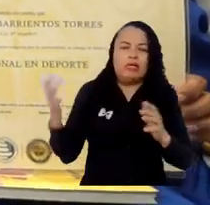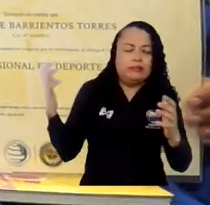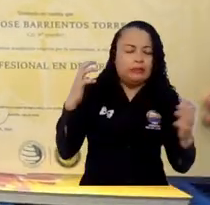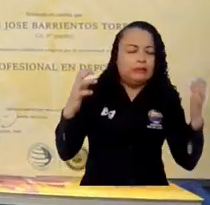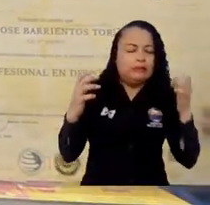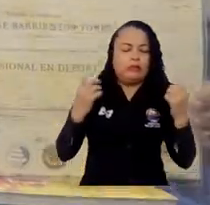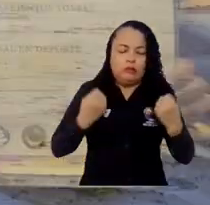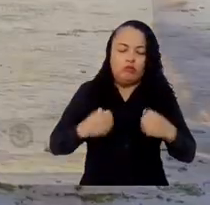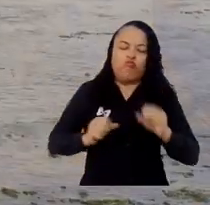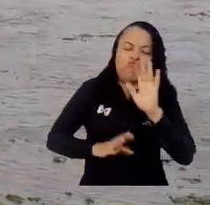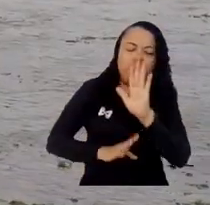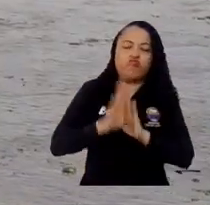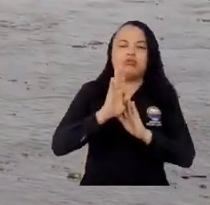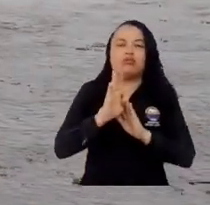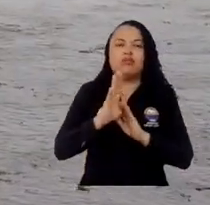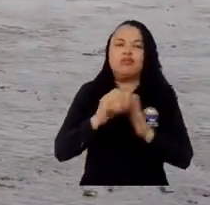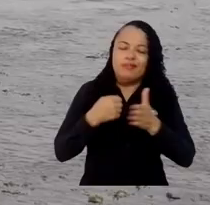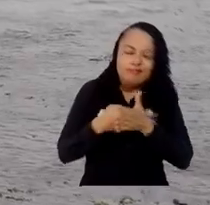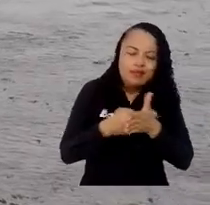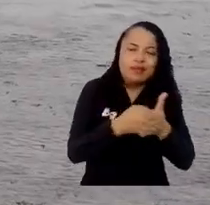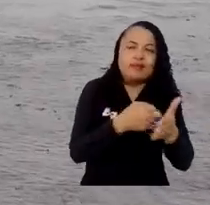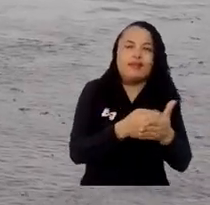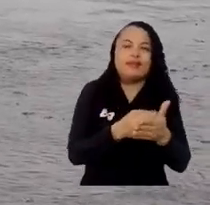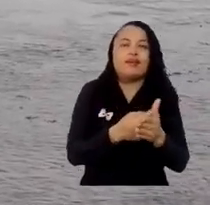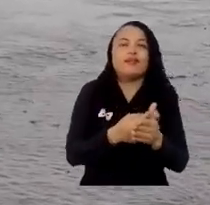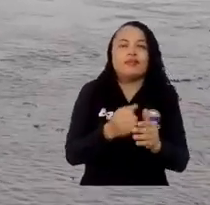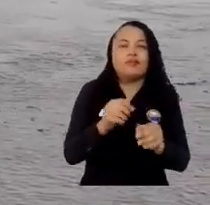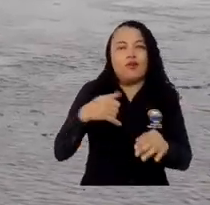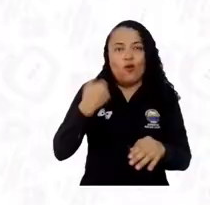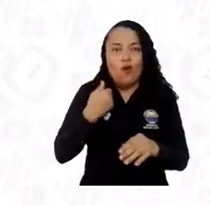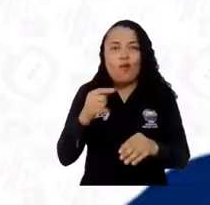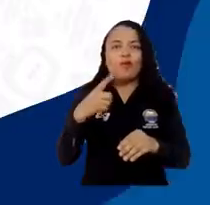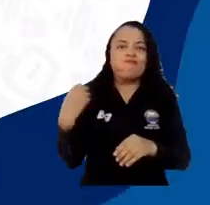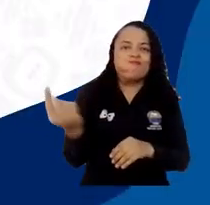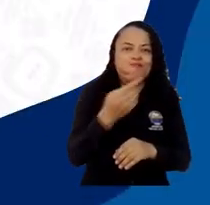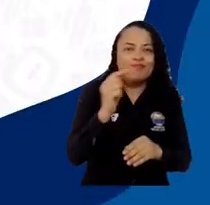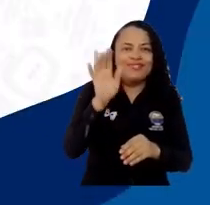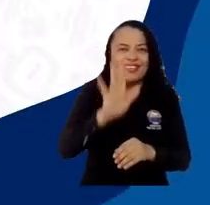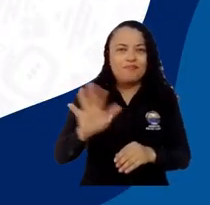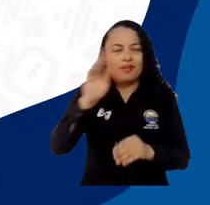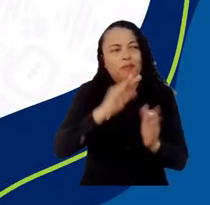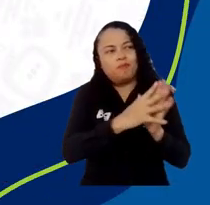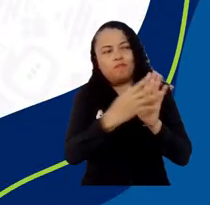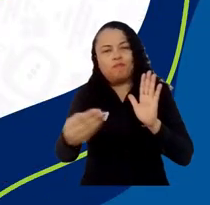en nuevo ejemplo de resiliencia y perseverancia para los jóvenes del departamento.